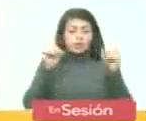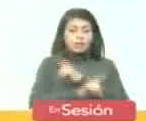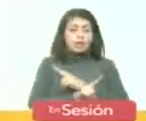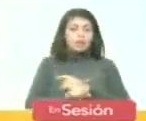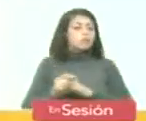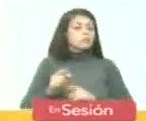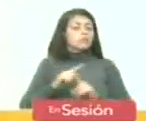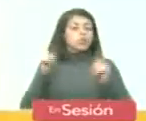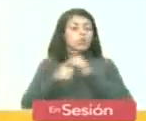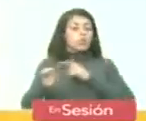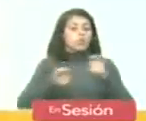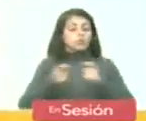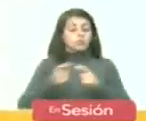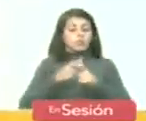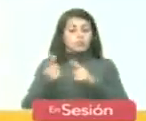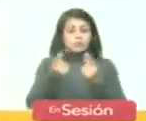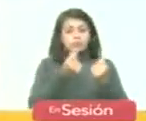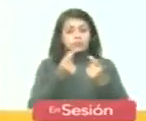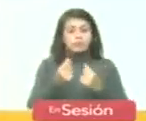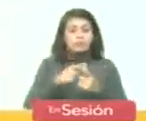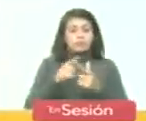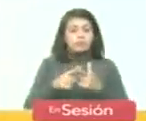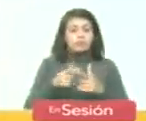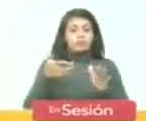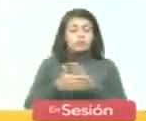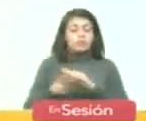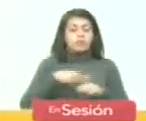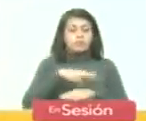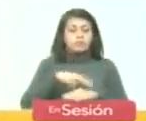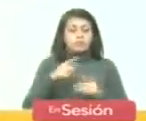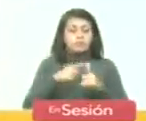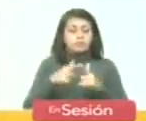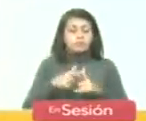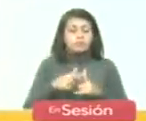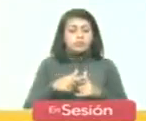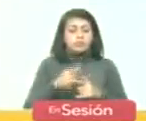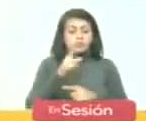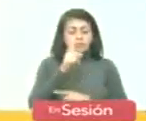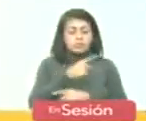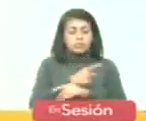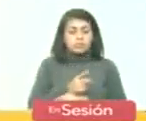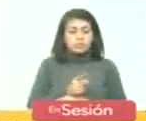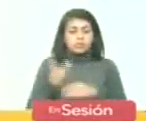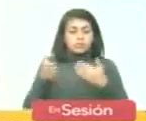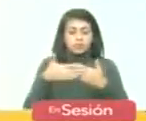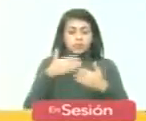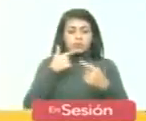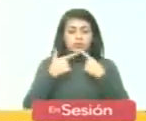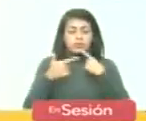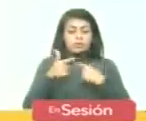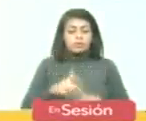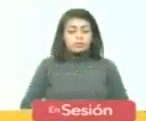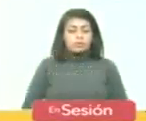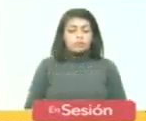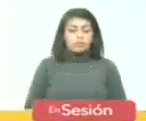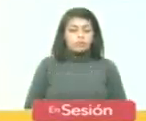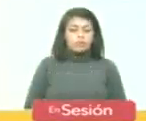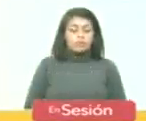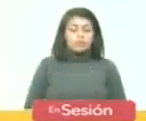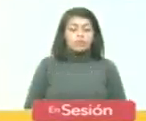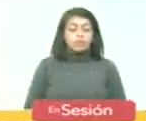batuta del financiamiento de la USAID y de la National Endowment. Un minuto, diputado. Cierro con lo siguiente.